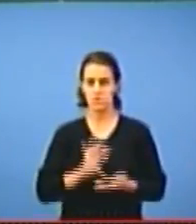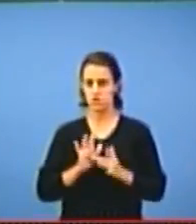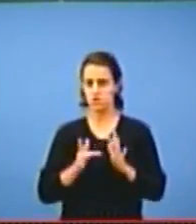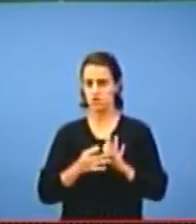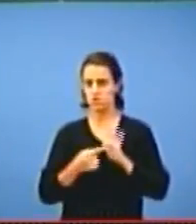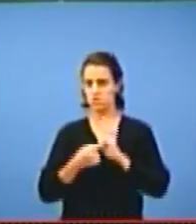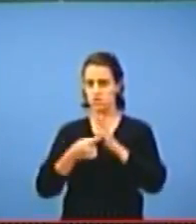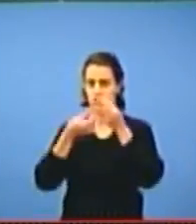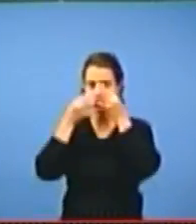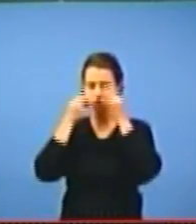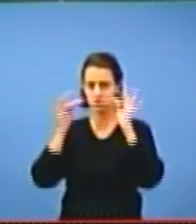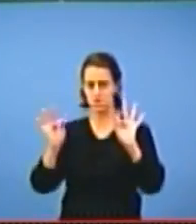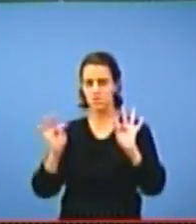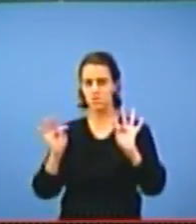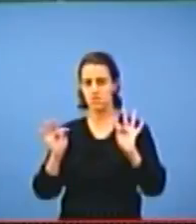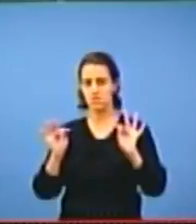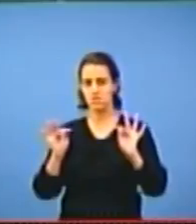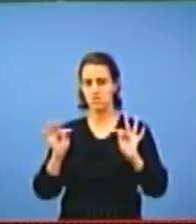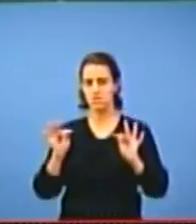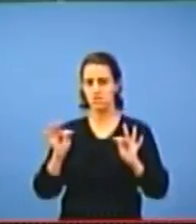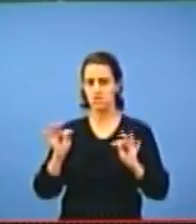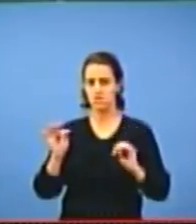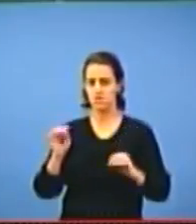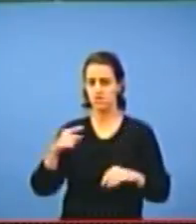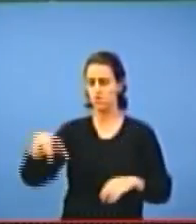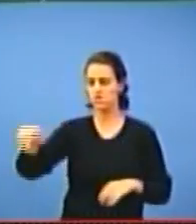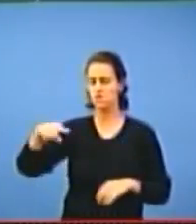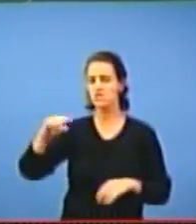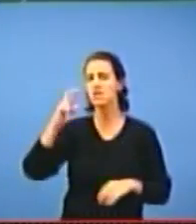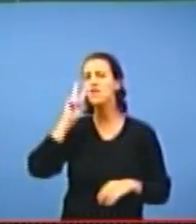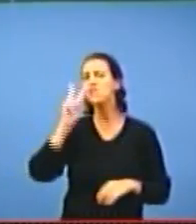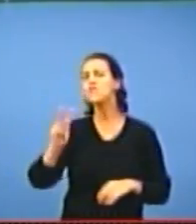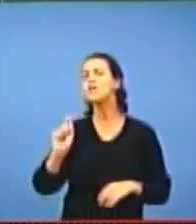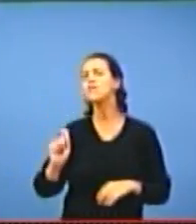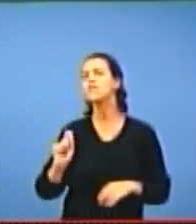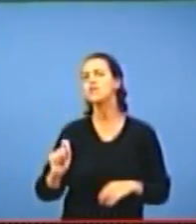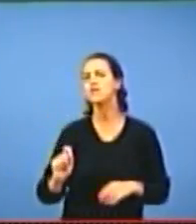hablando de Juan Bautista, y dice así: ¿quiénes son estos que están aquí?